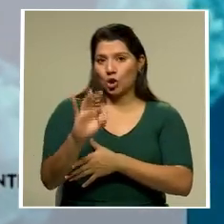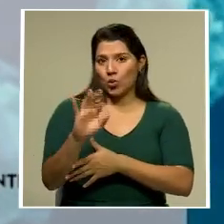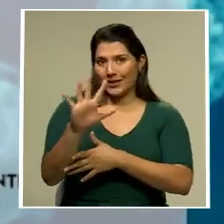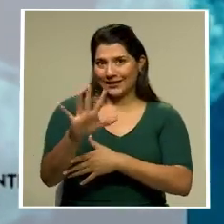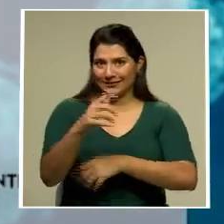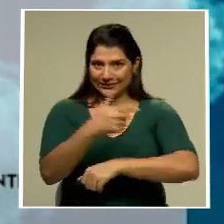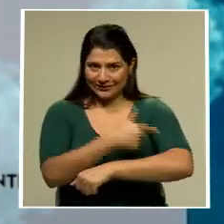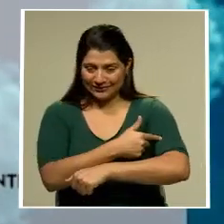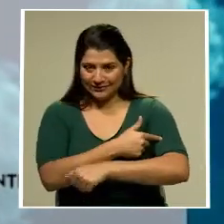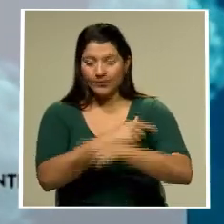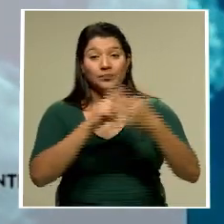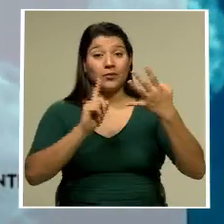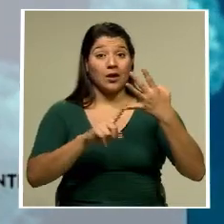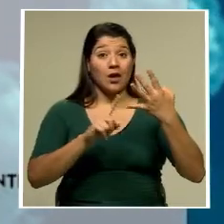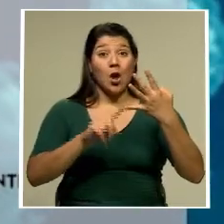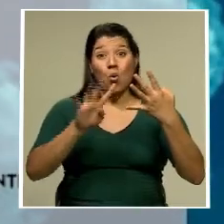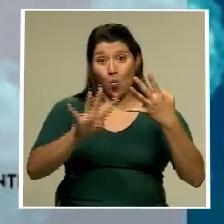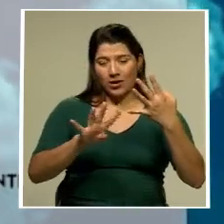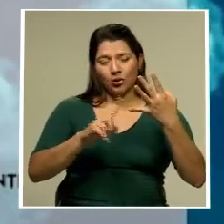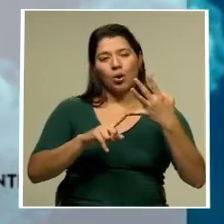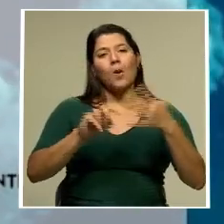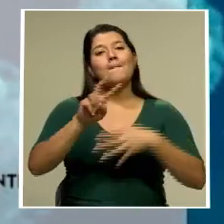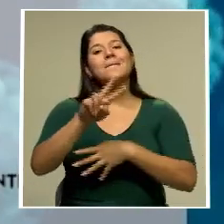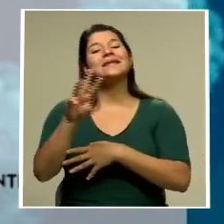893.595 inmunizaciones. El grupo 4,